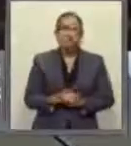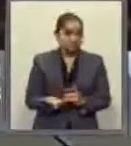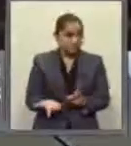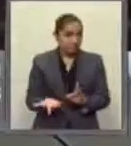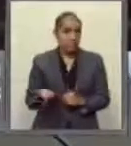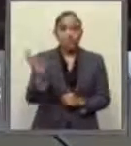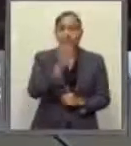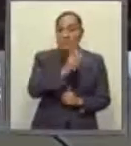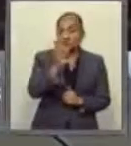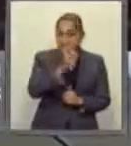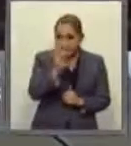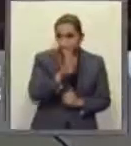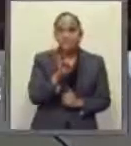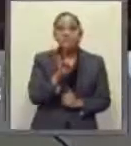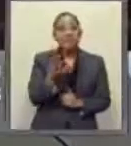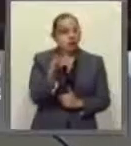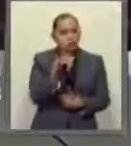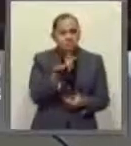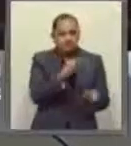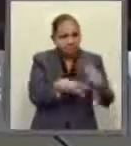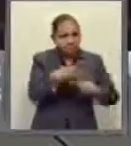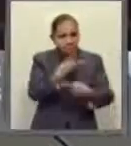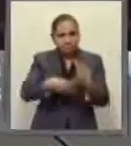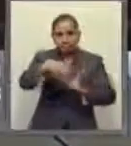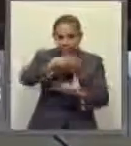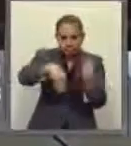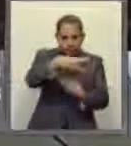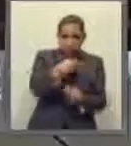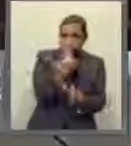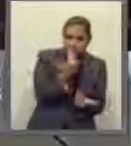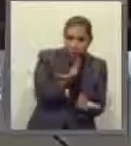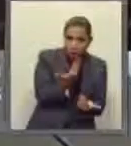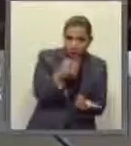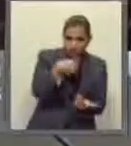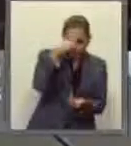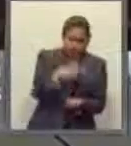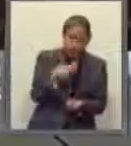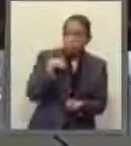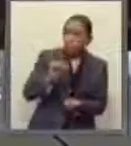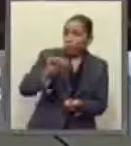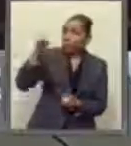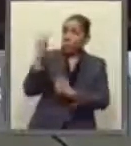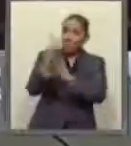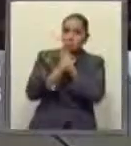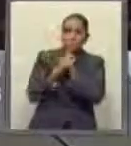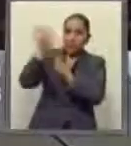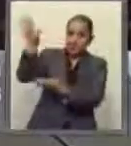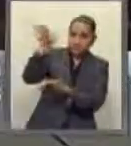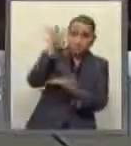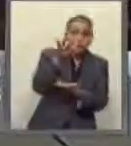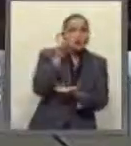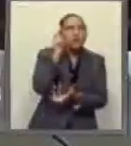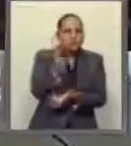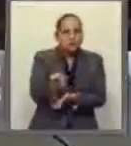carecemos de la producción necesaria y tenemos que importar estamos dejando en estado de indefensión